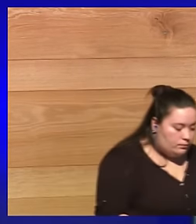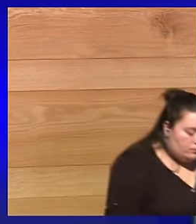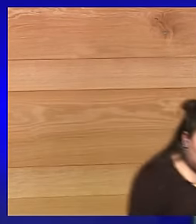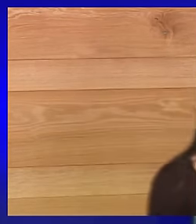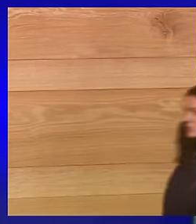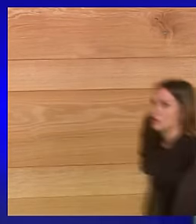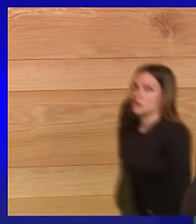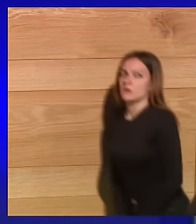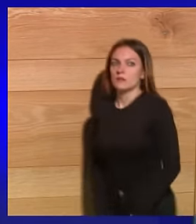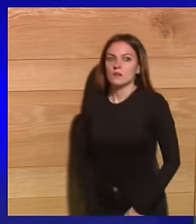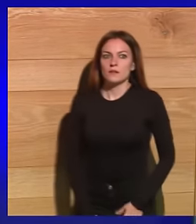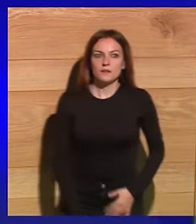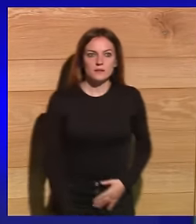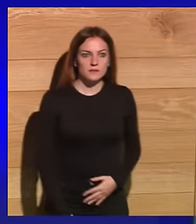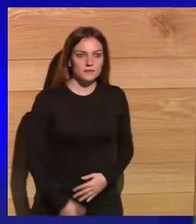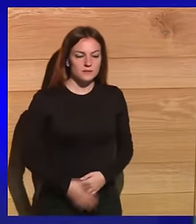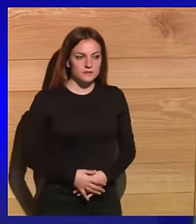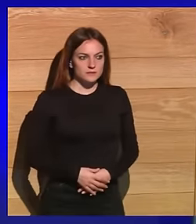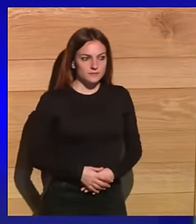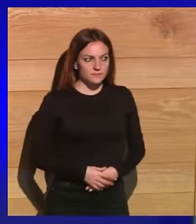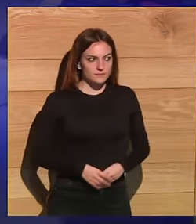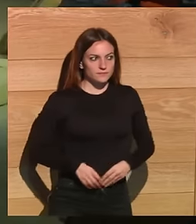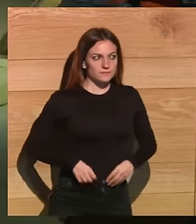Yes, there's several.